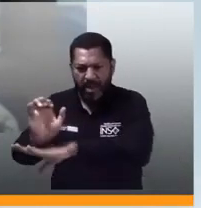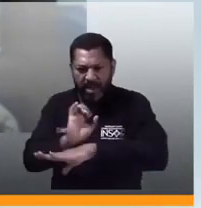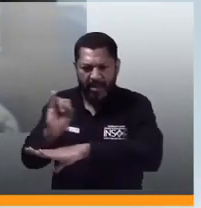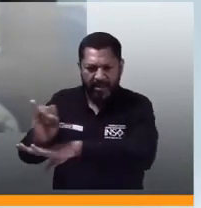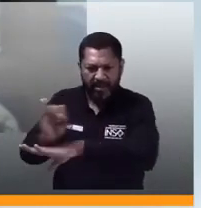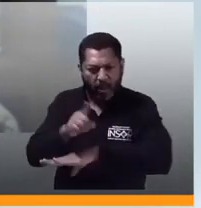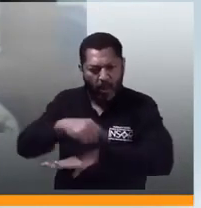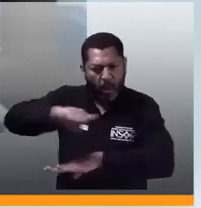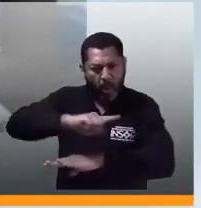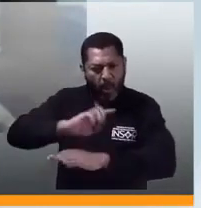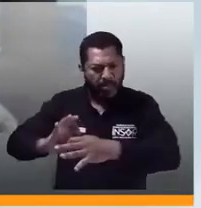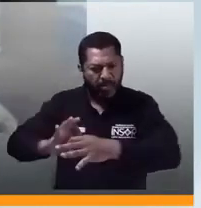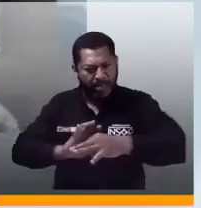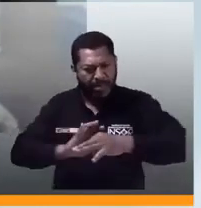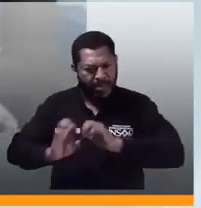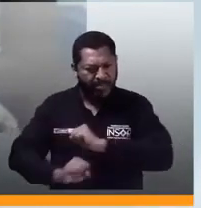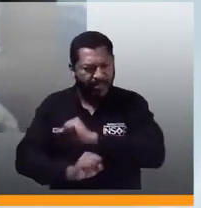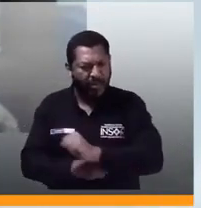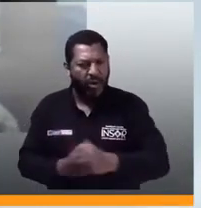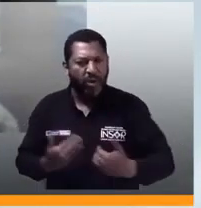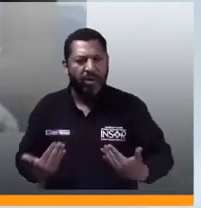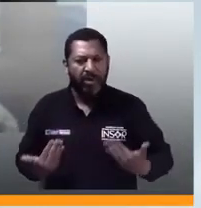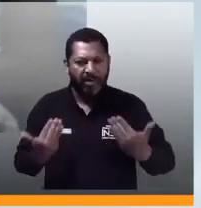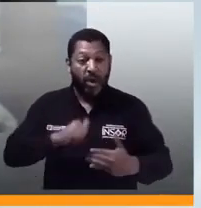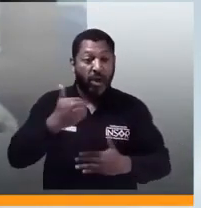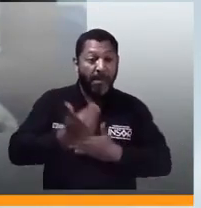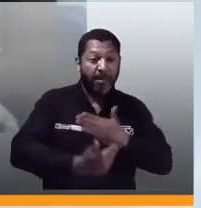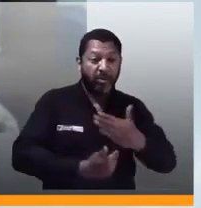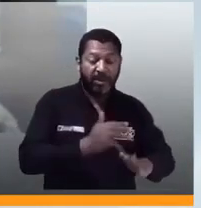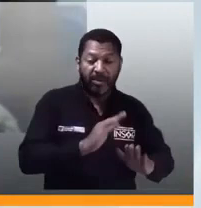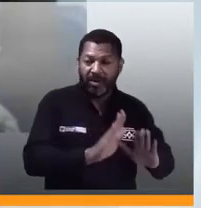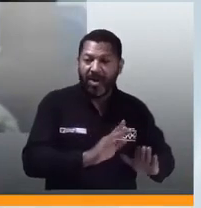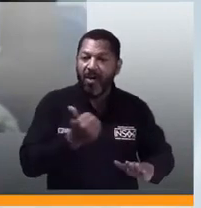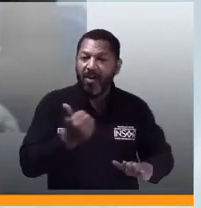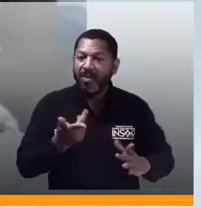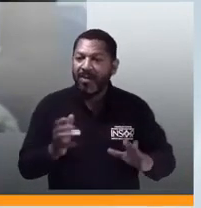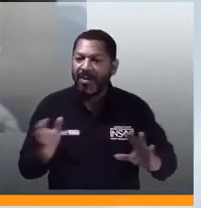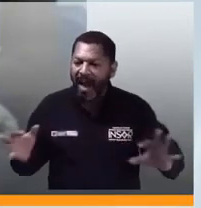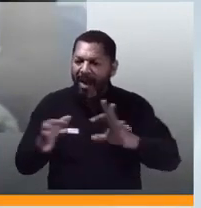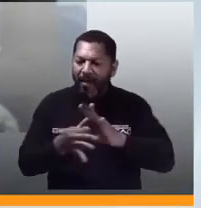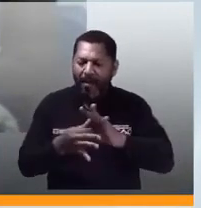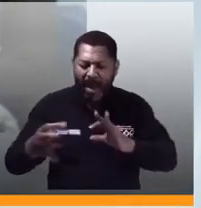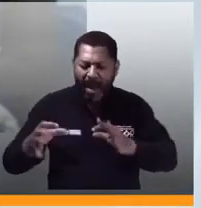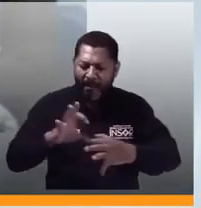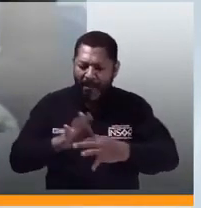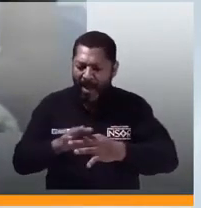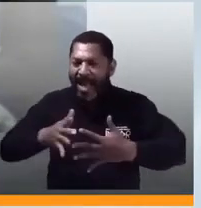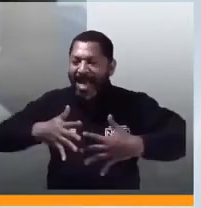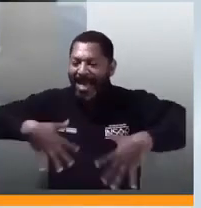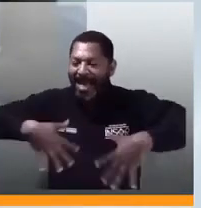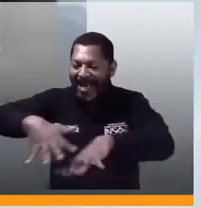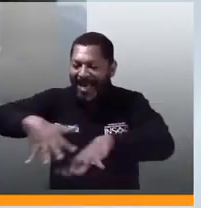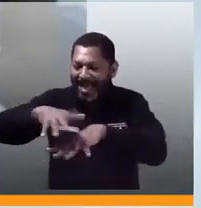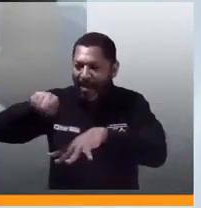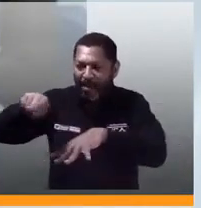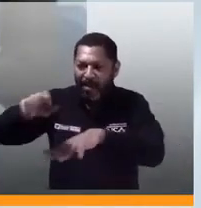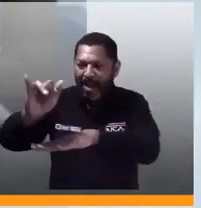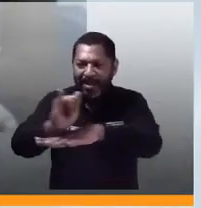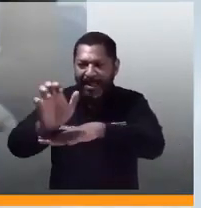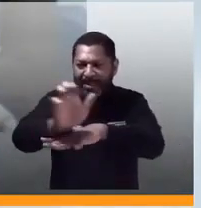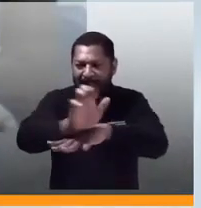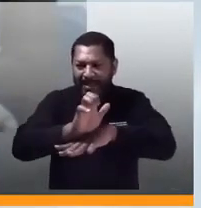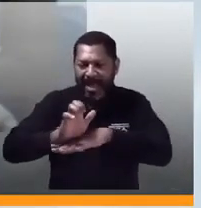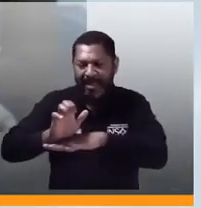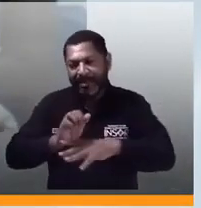institucionales y otros procesos que se pueden desarrollar a partir de esa conexión y esas redes que se generan.